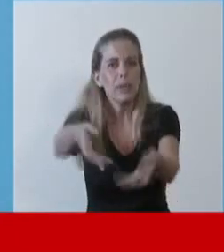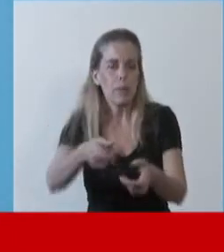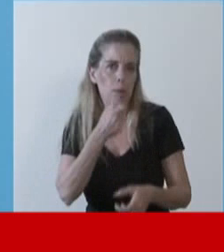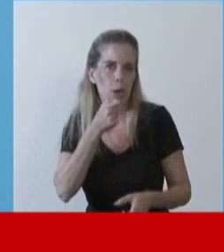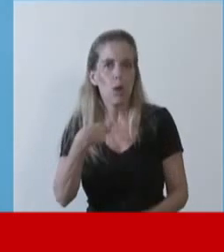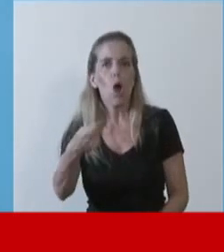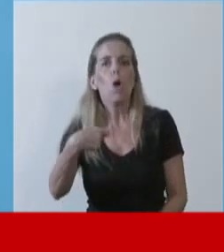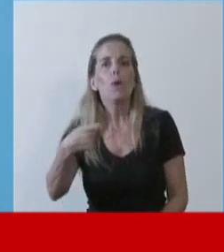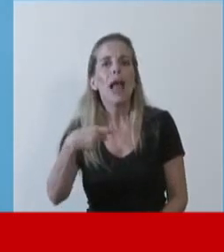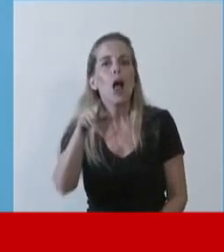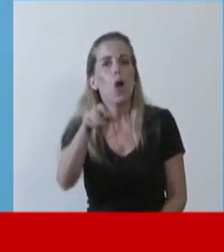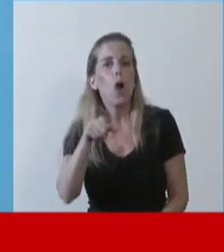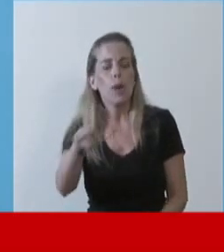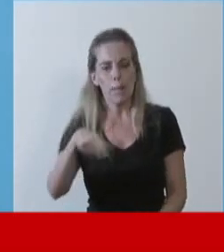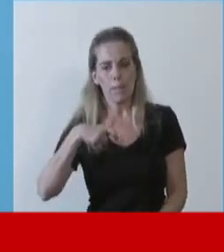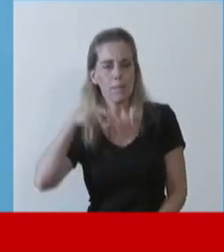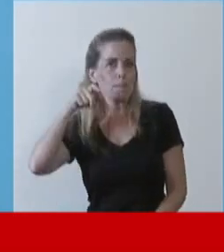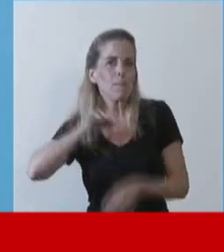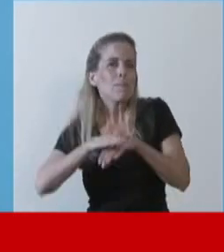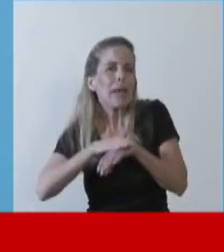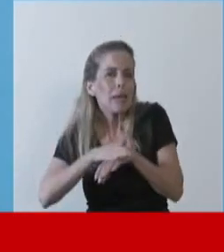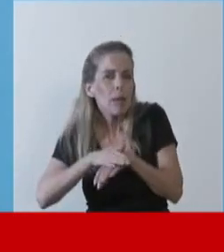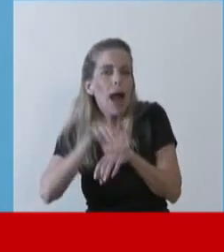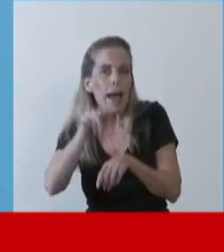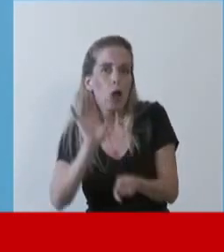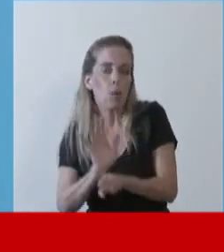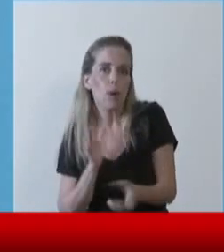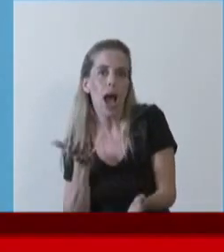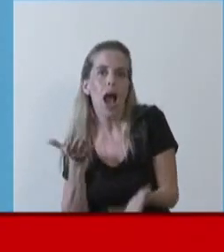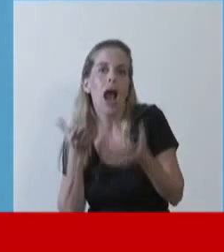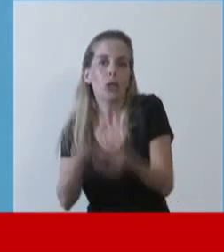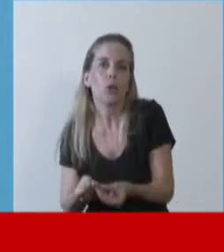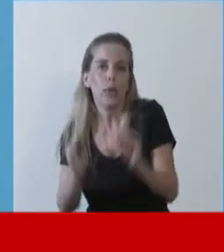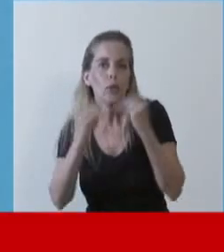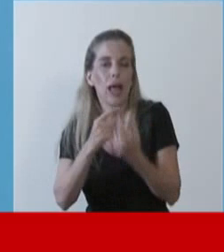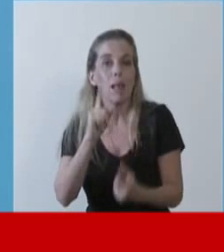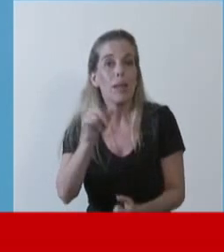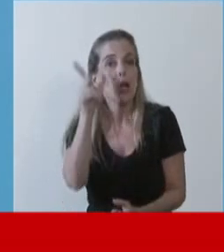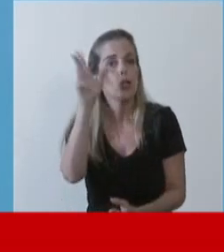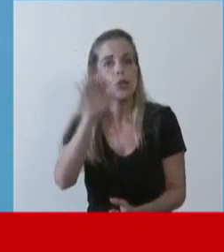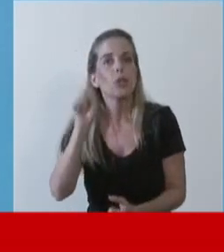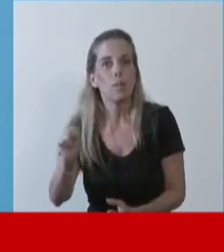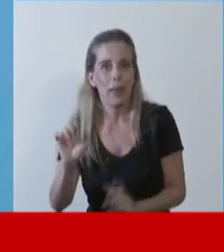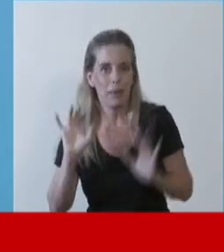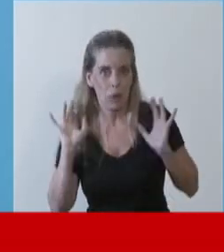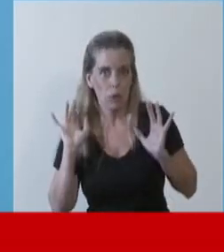de la mínima, esto implica un beneficio adicional promedio de 1.800 pesos.